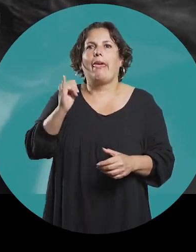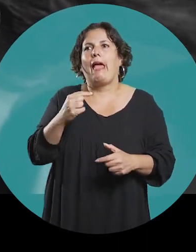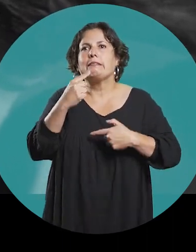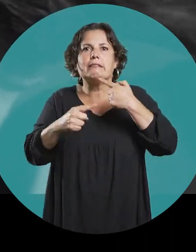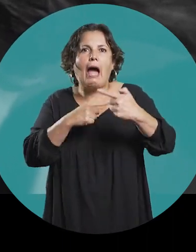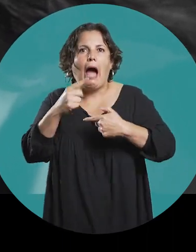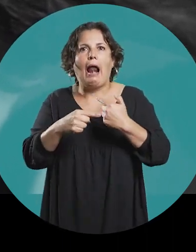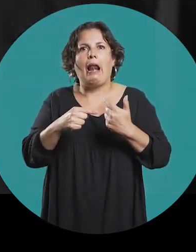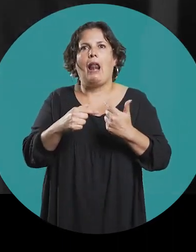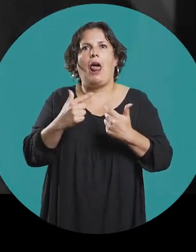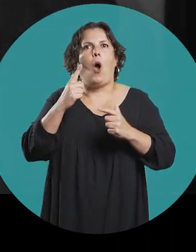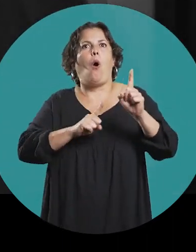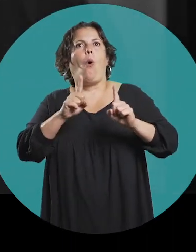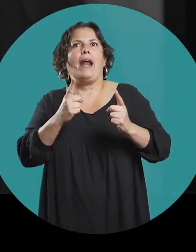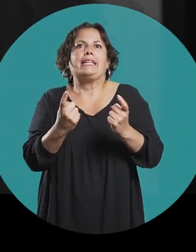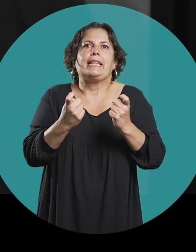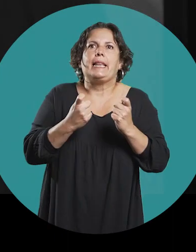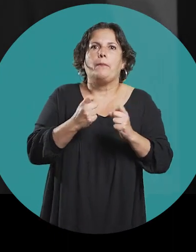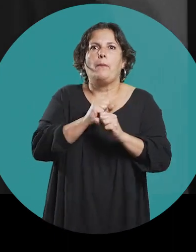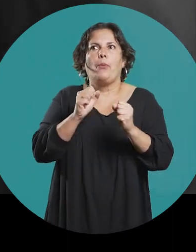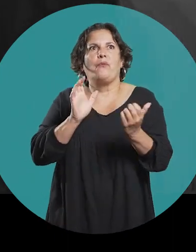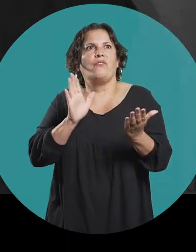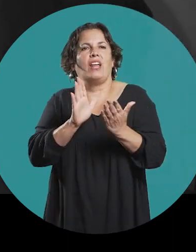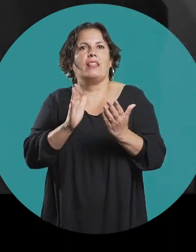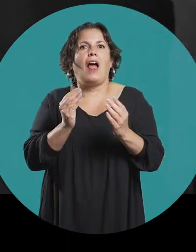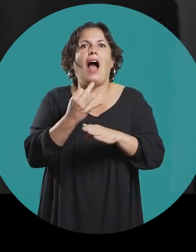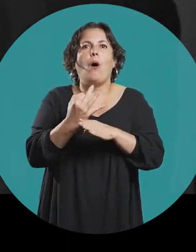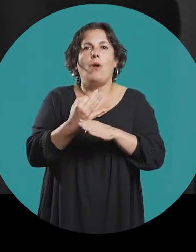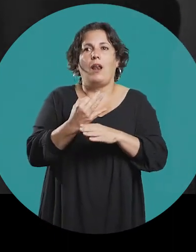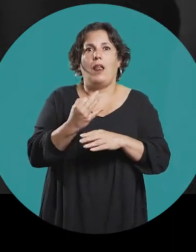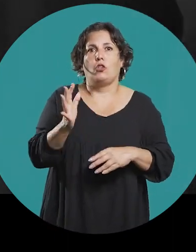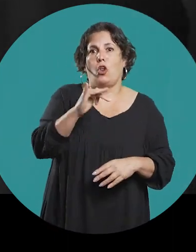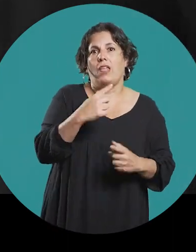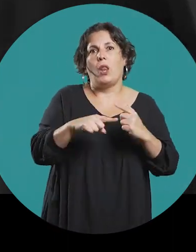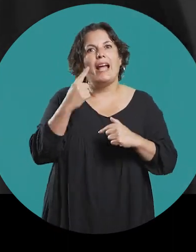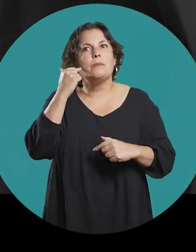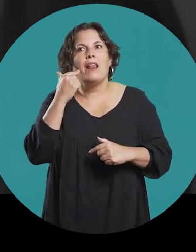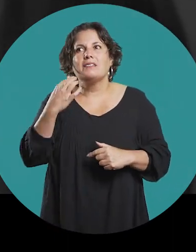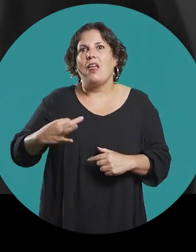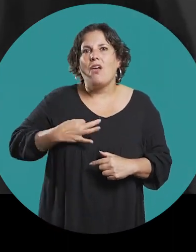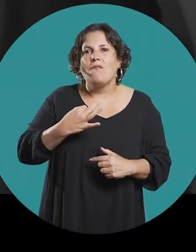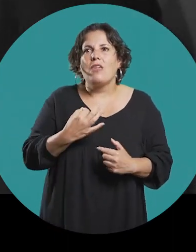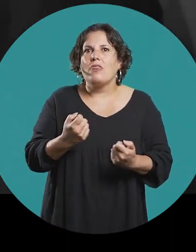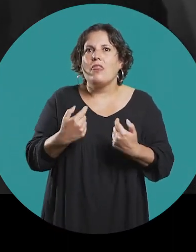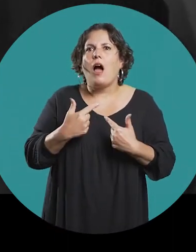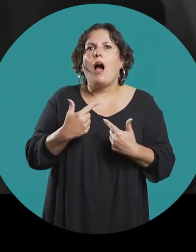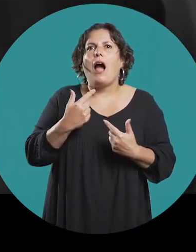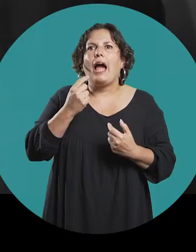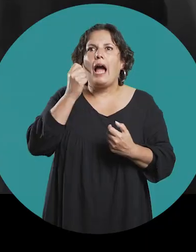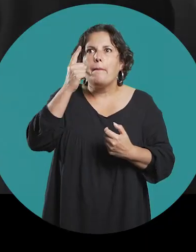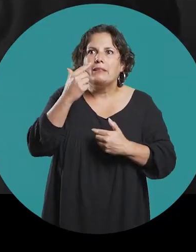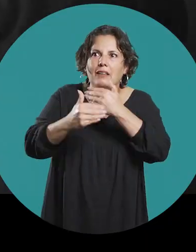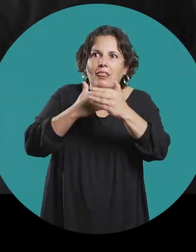charla académica es lo que necesitamos para enfrentar el aula de día a día, sino también experiencias de vida que nos muestren qué competencias han